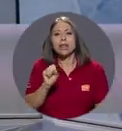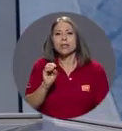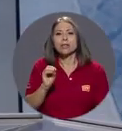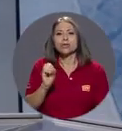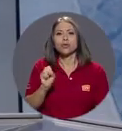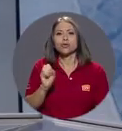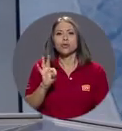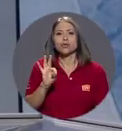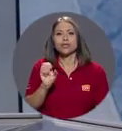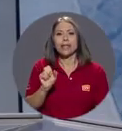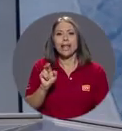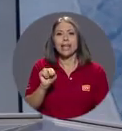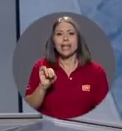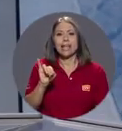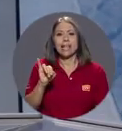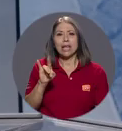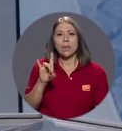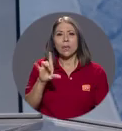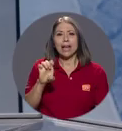por una ciudad sostenible?